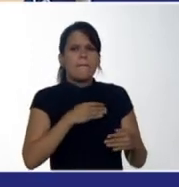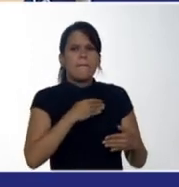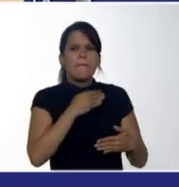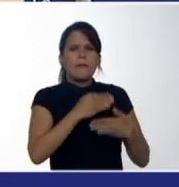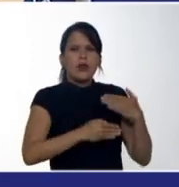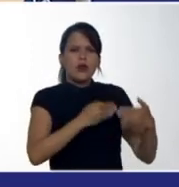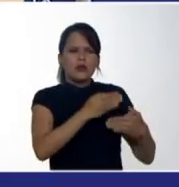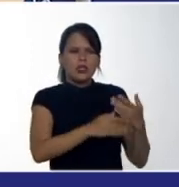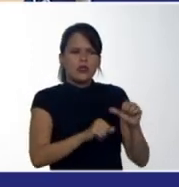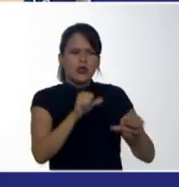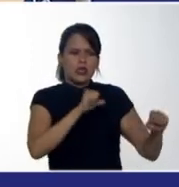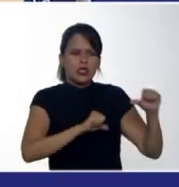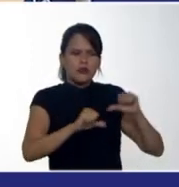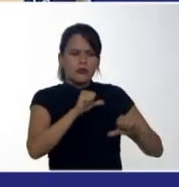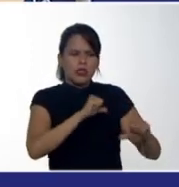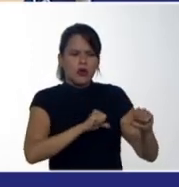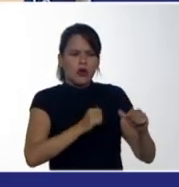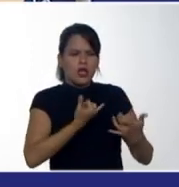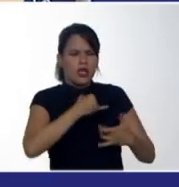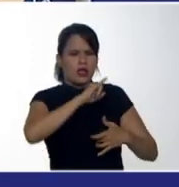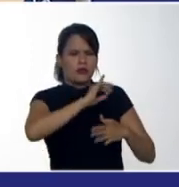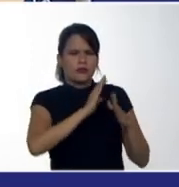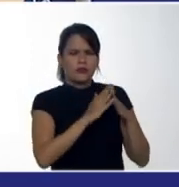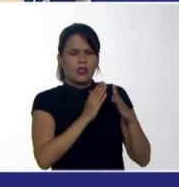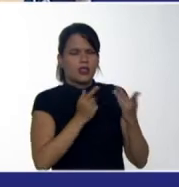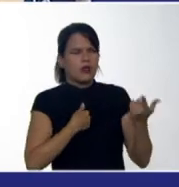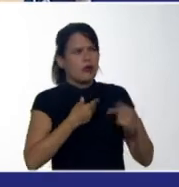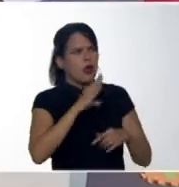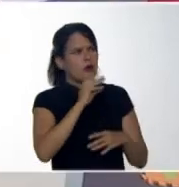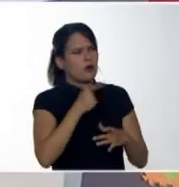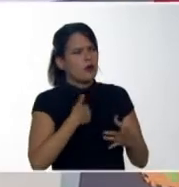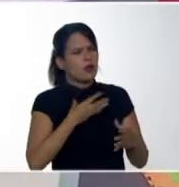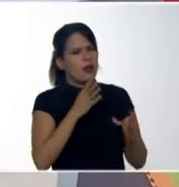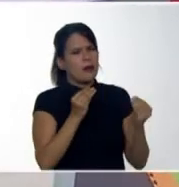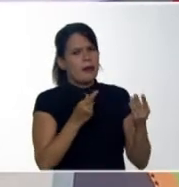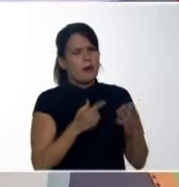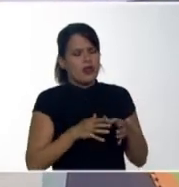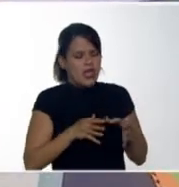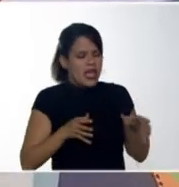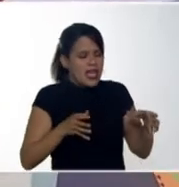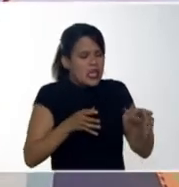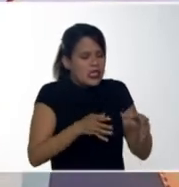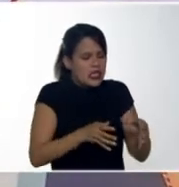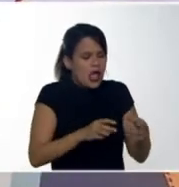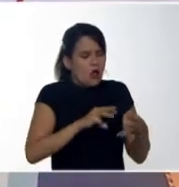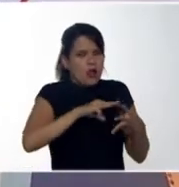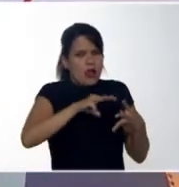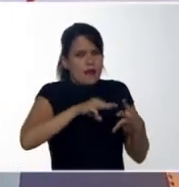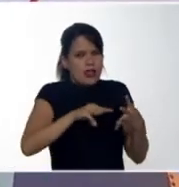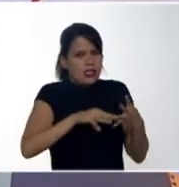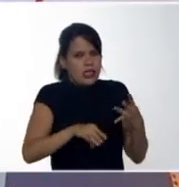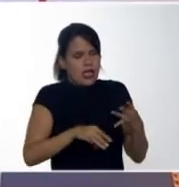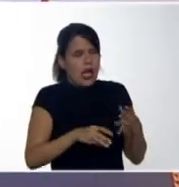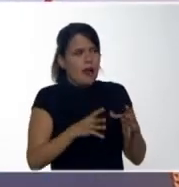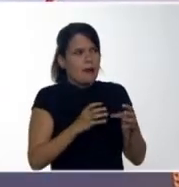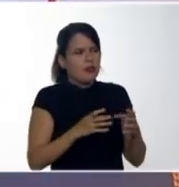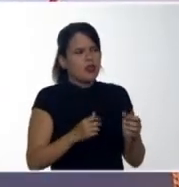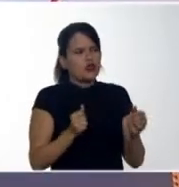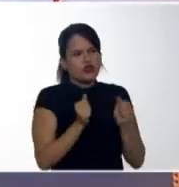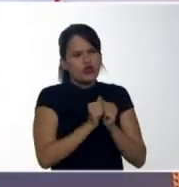hogar. Algo que hemos mencionado. Cuando hablamos de estados de agregación de la materia, hablamos de estados